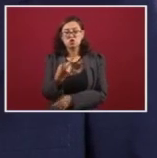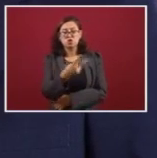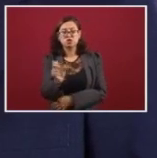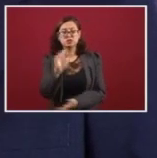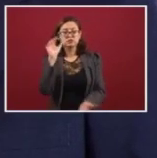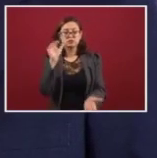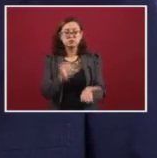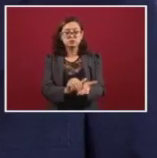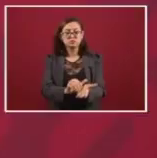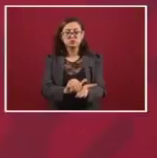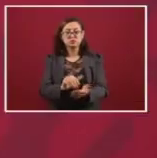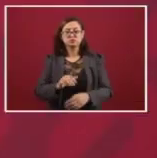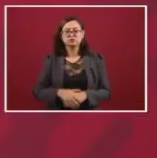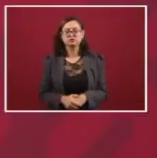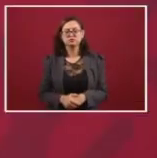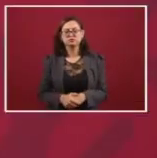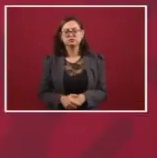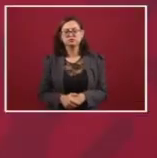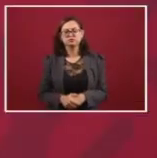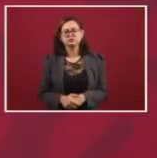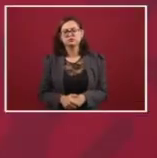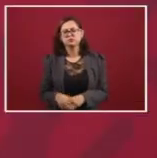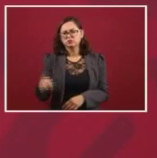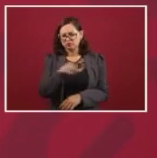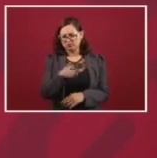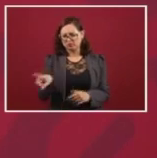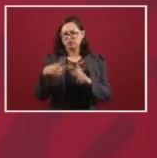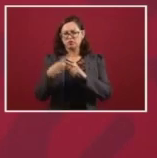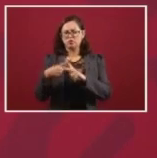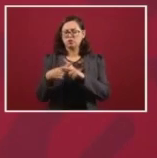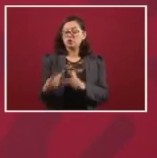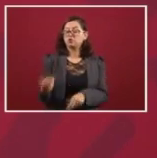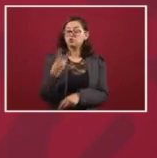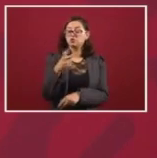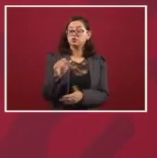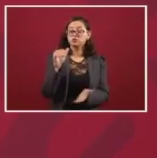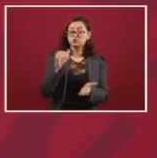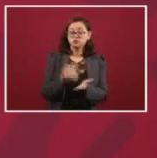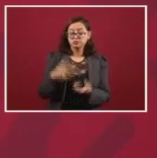200,000, hagan la cuenta, 200,000 sembradores